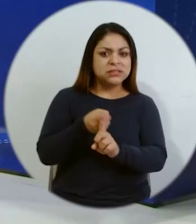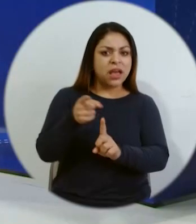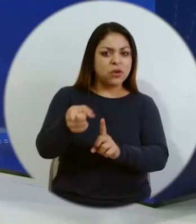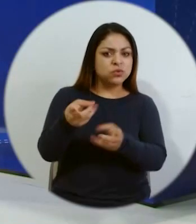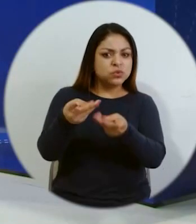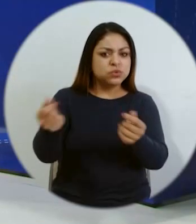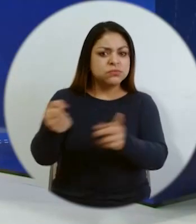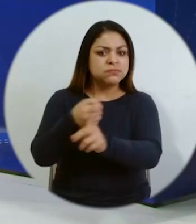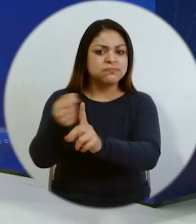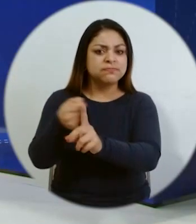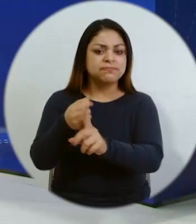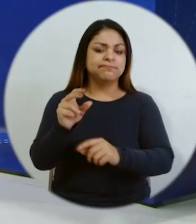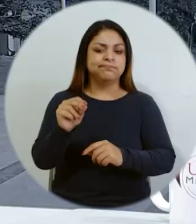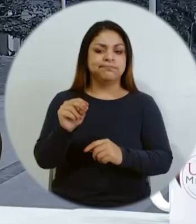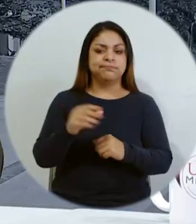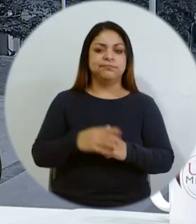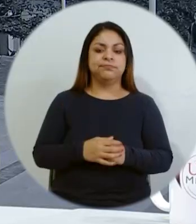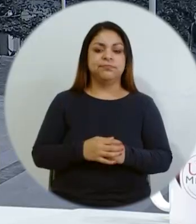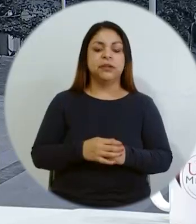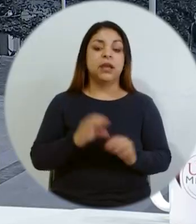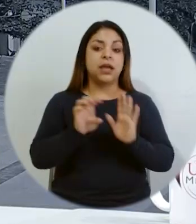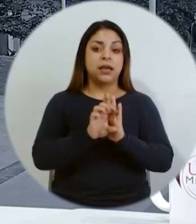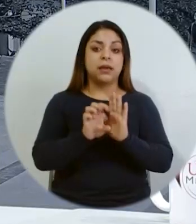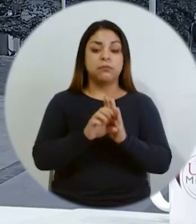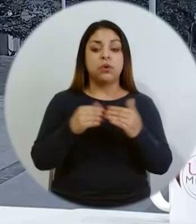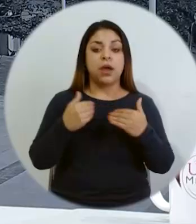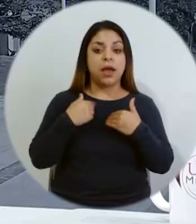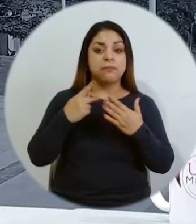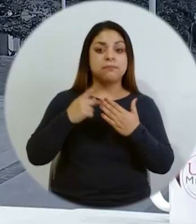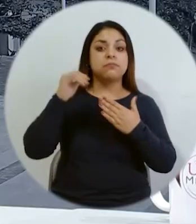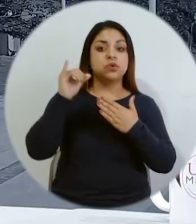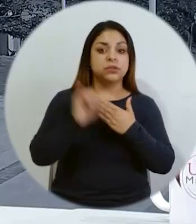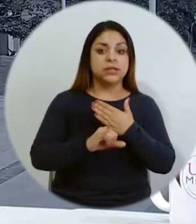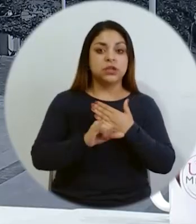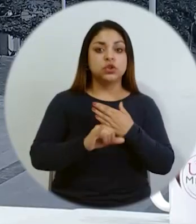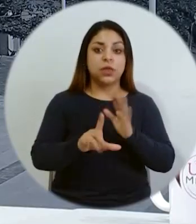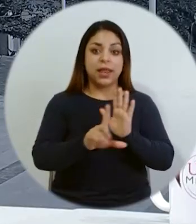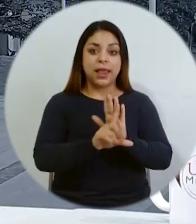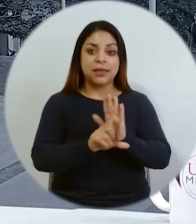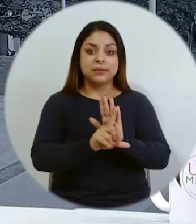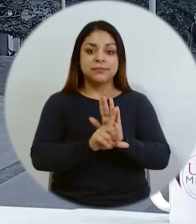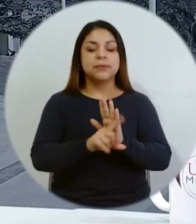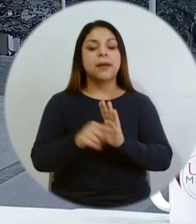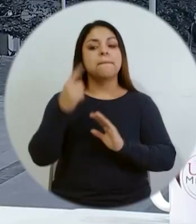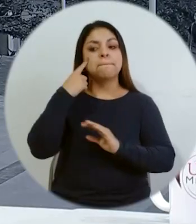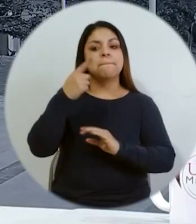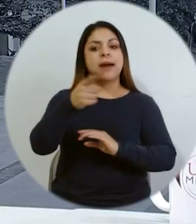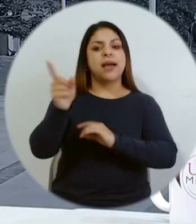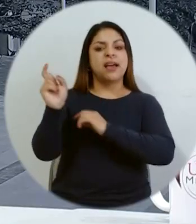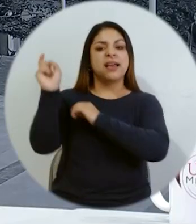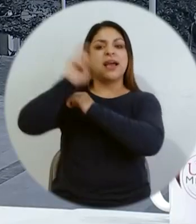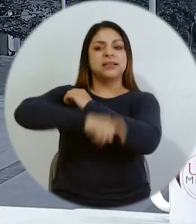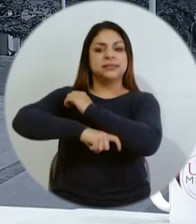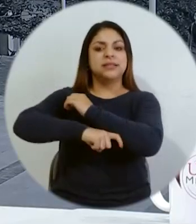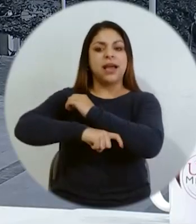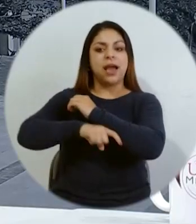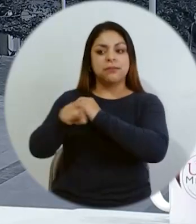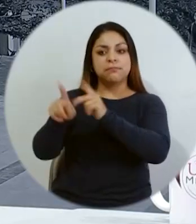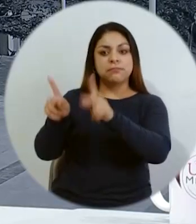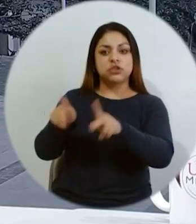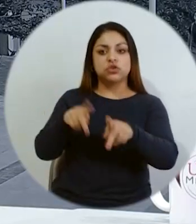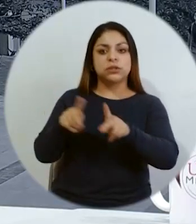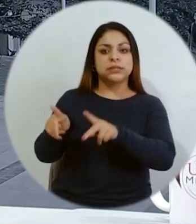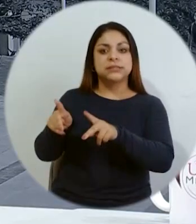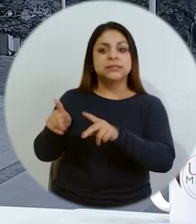un proyecto de ley para criminalizar a las personas menores de edad que son reclutadas por las organizaciones criminales en lugar de